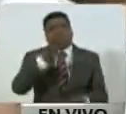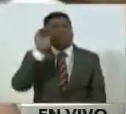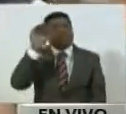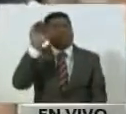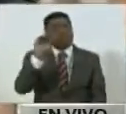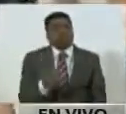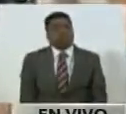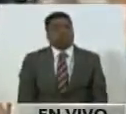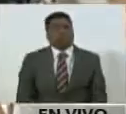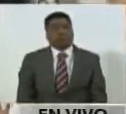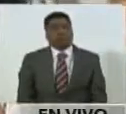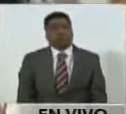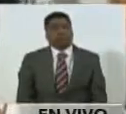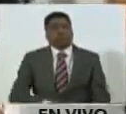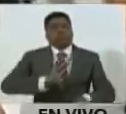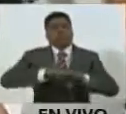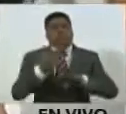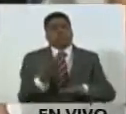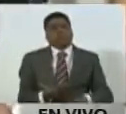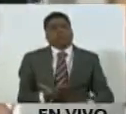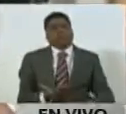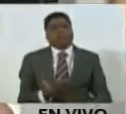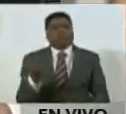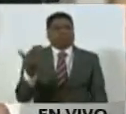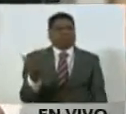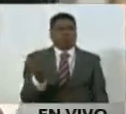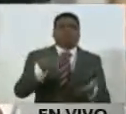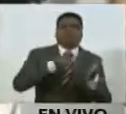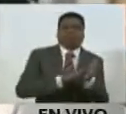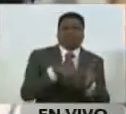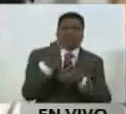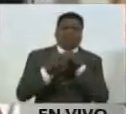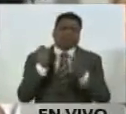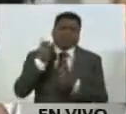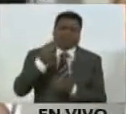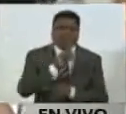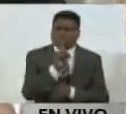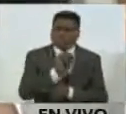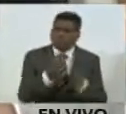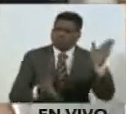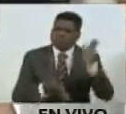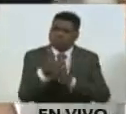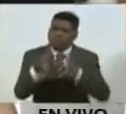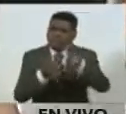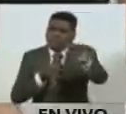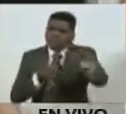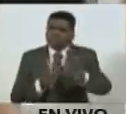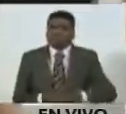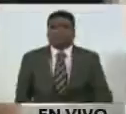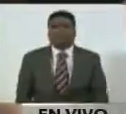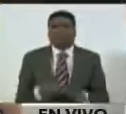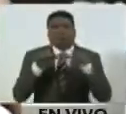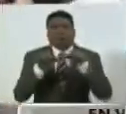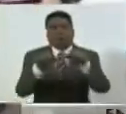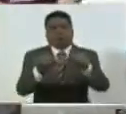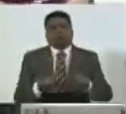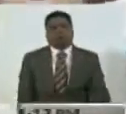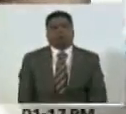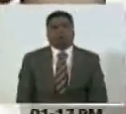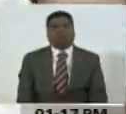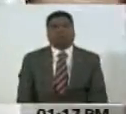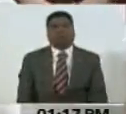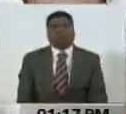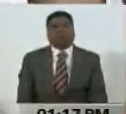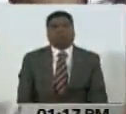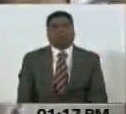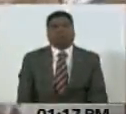el porvenir, porque devolverse es más lejos que seguir. Y vamos juntos y juntas, aquí vamos juntos. Gracias, Gino. Vamos a